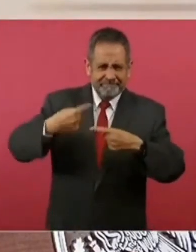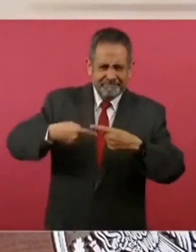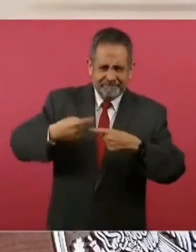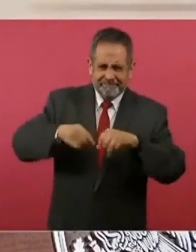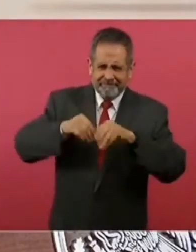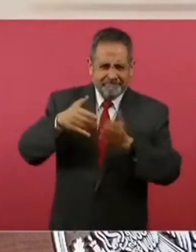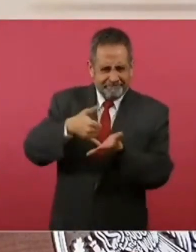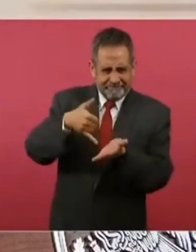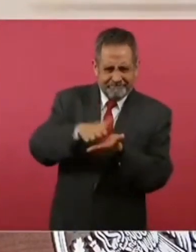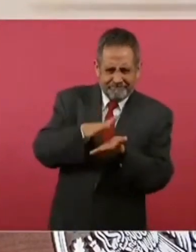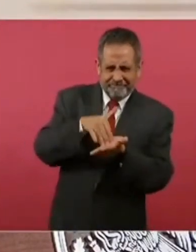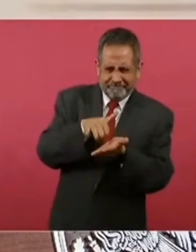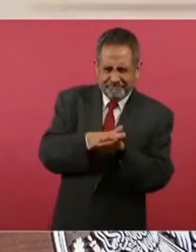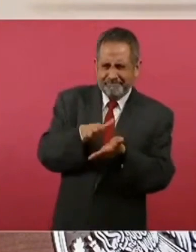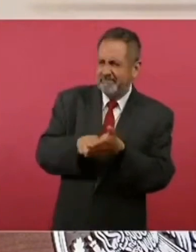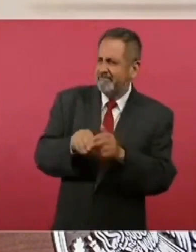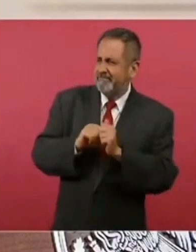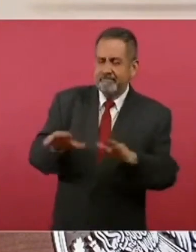El Imparcial.